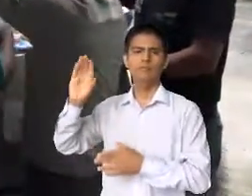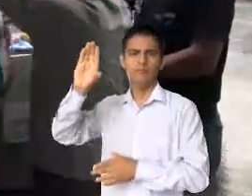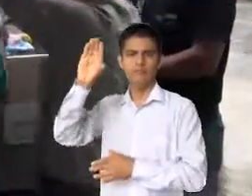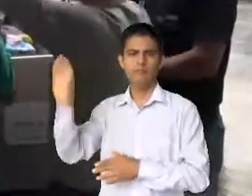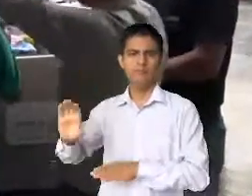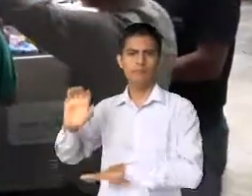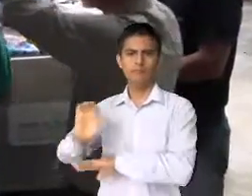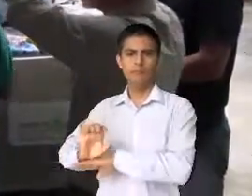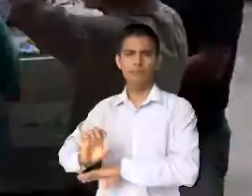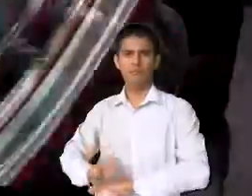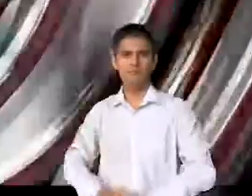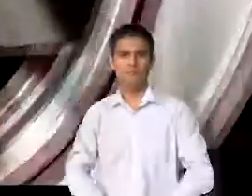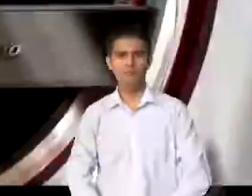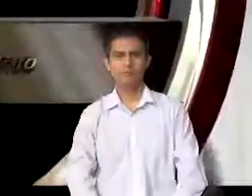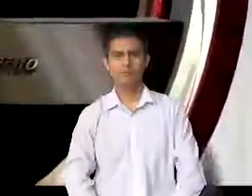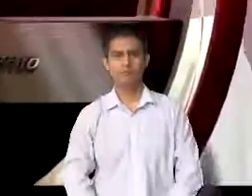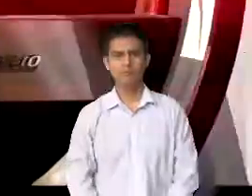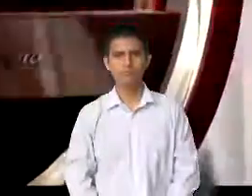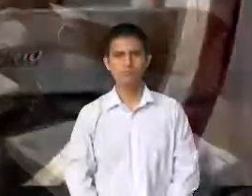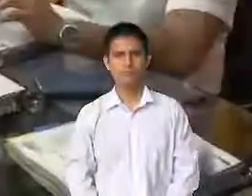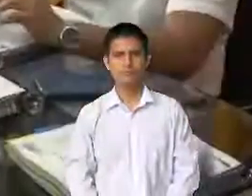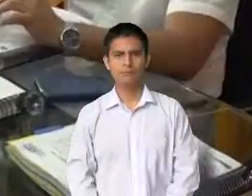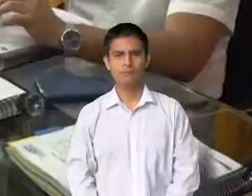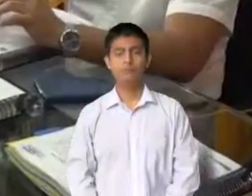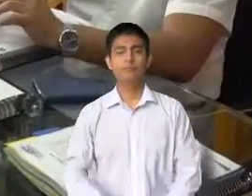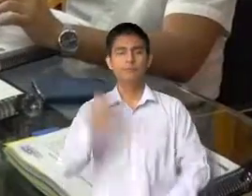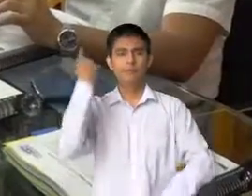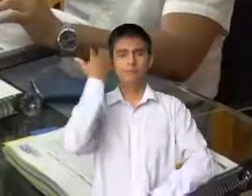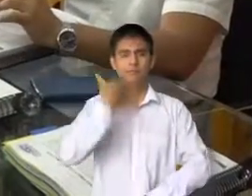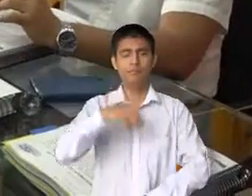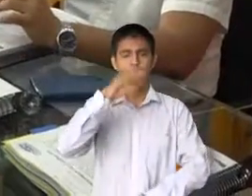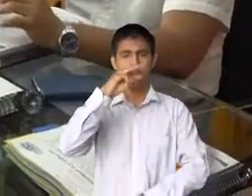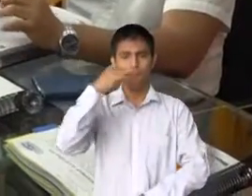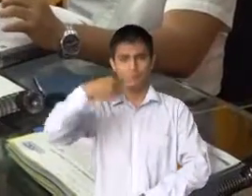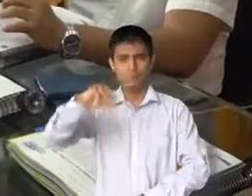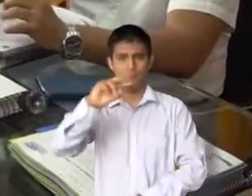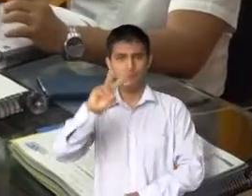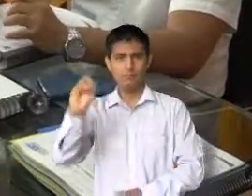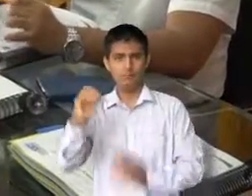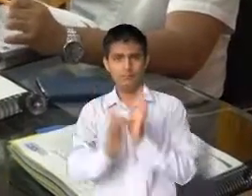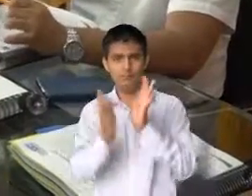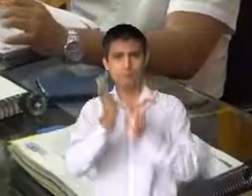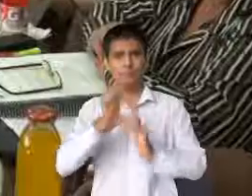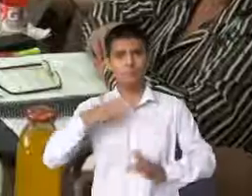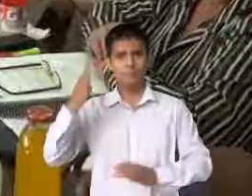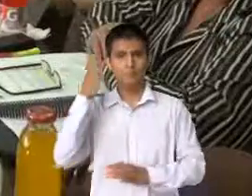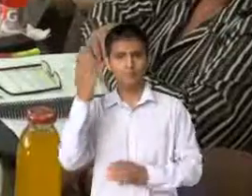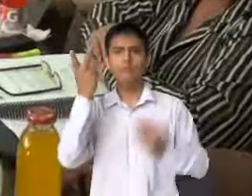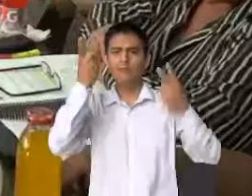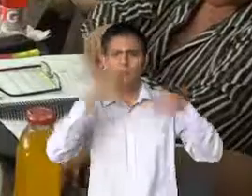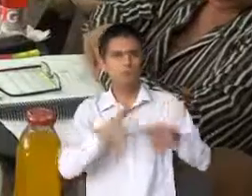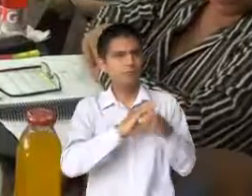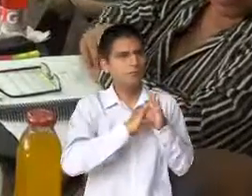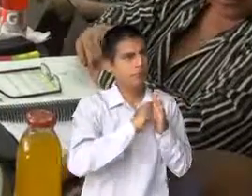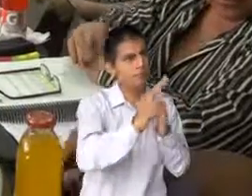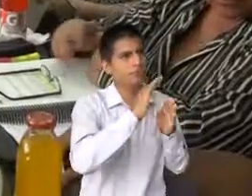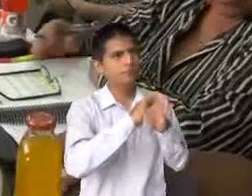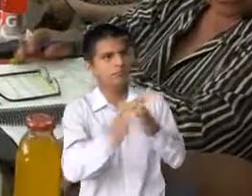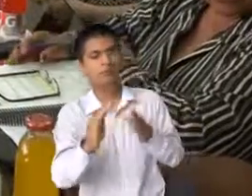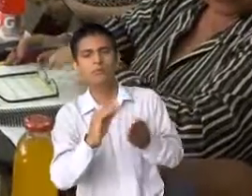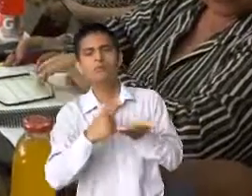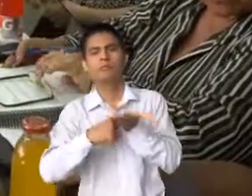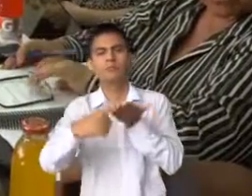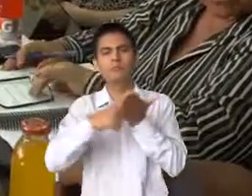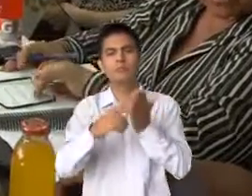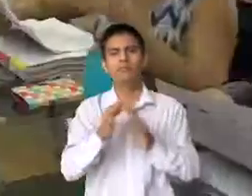costa ecuatoriana. El miércoles 20 de abril, el señor alcalde de Lago Agrio también convocó al Consejo